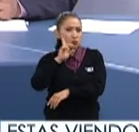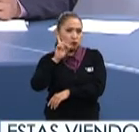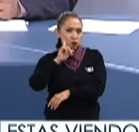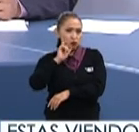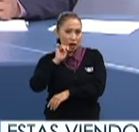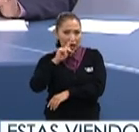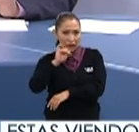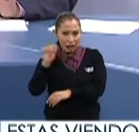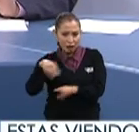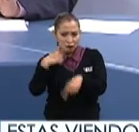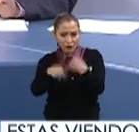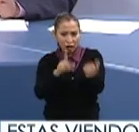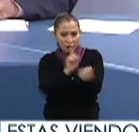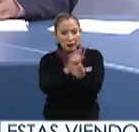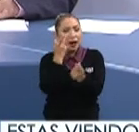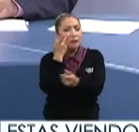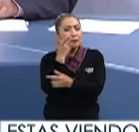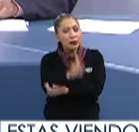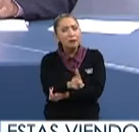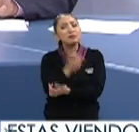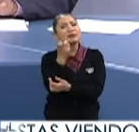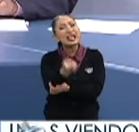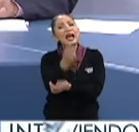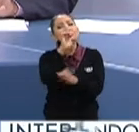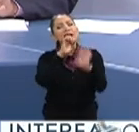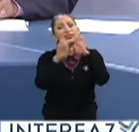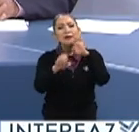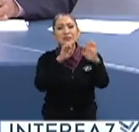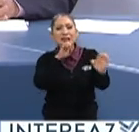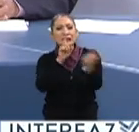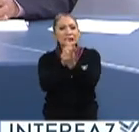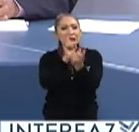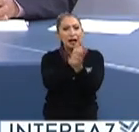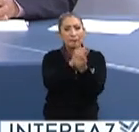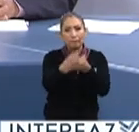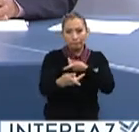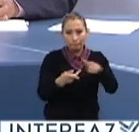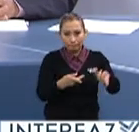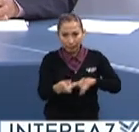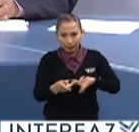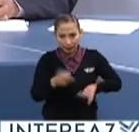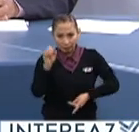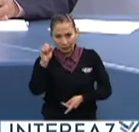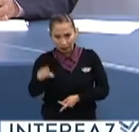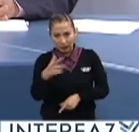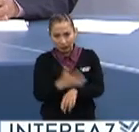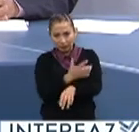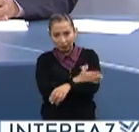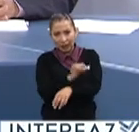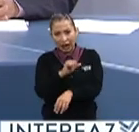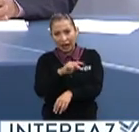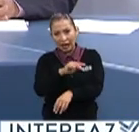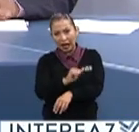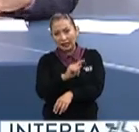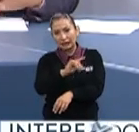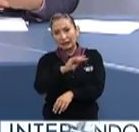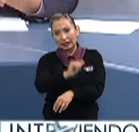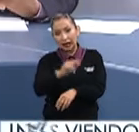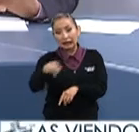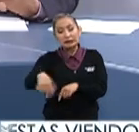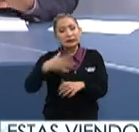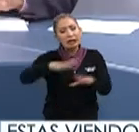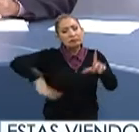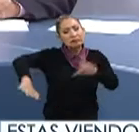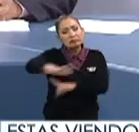de encuentros. Vamos a ver estas entrevistas que nos preparó precisamente mi compañera Ana Cristina Olvera en